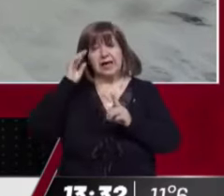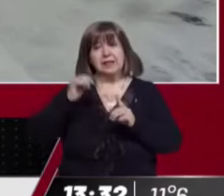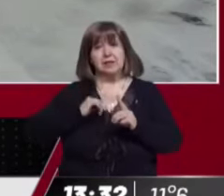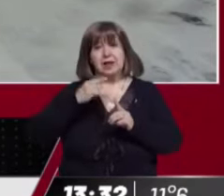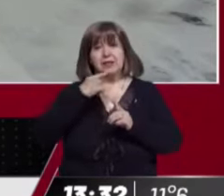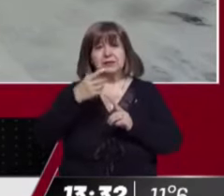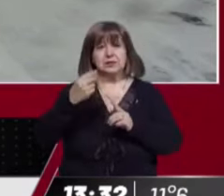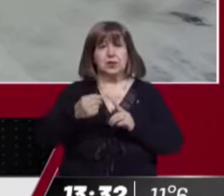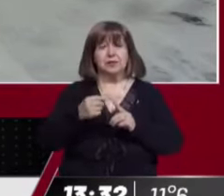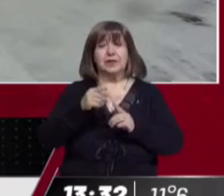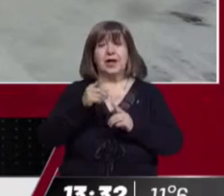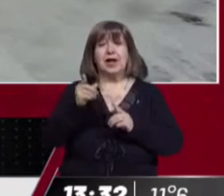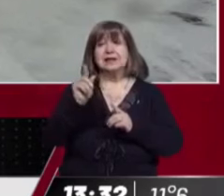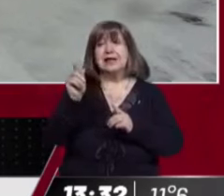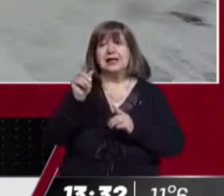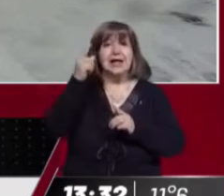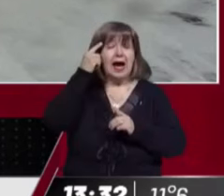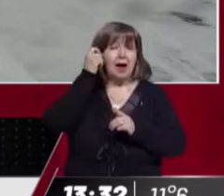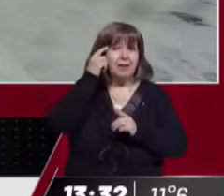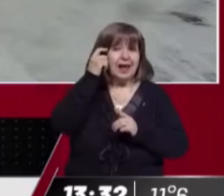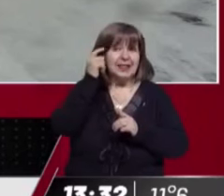esta criatura en turismo